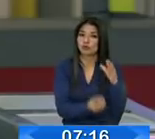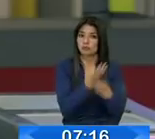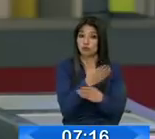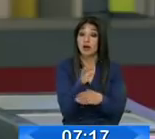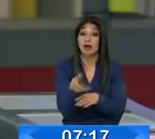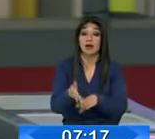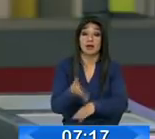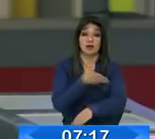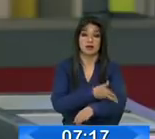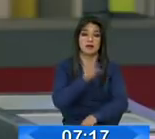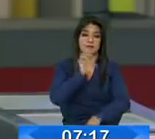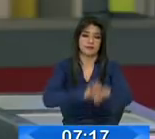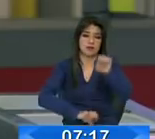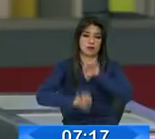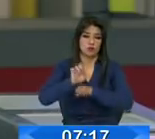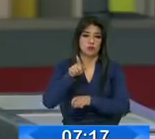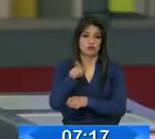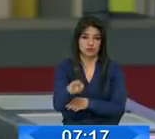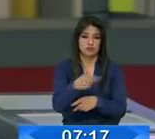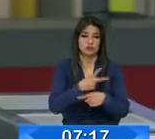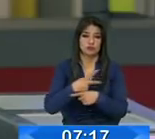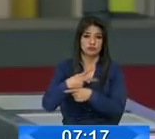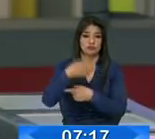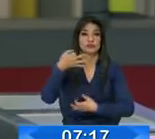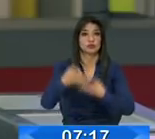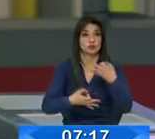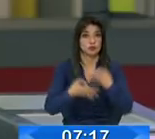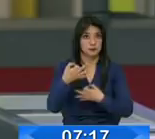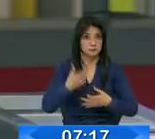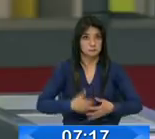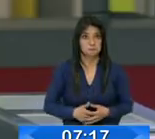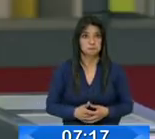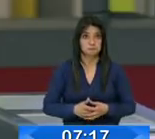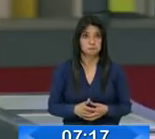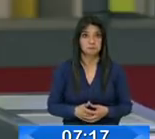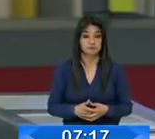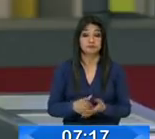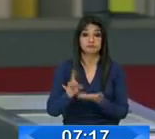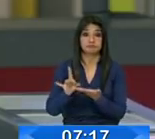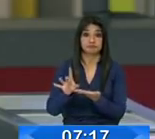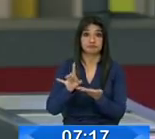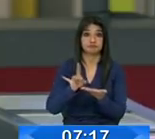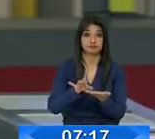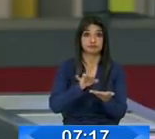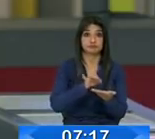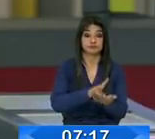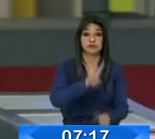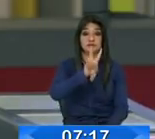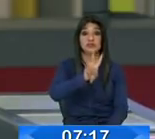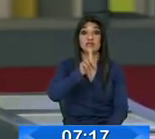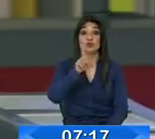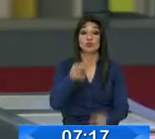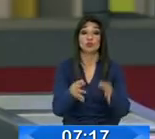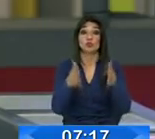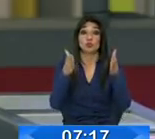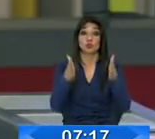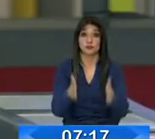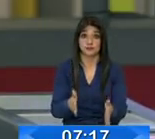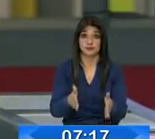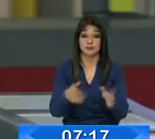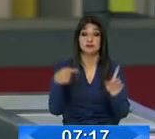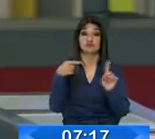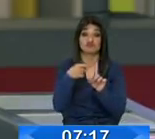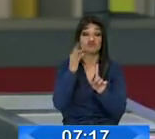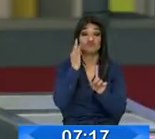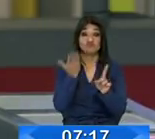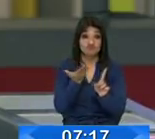que se realizó por parte del Consejo de la Judicatura, donde se destituyó a 21 magistrados. Aguirre